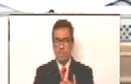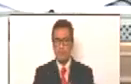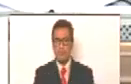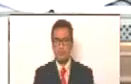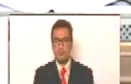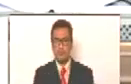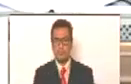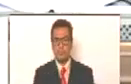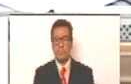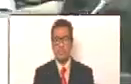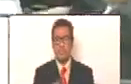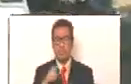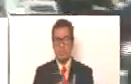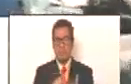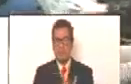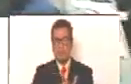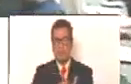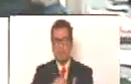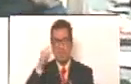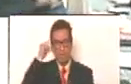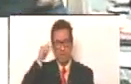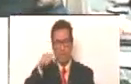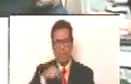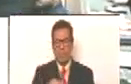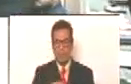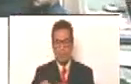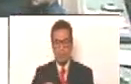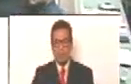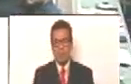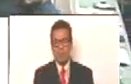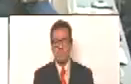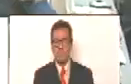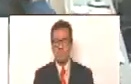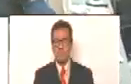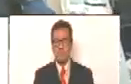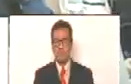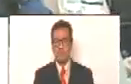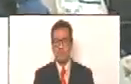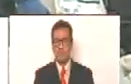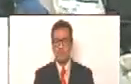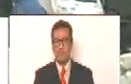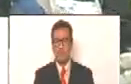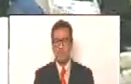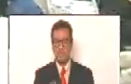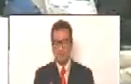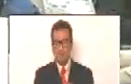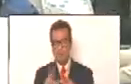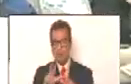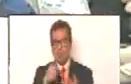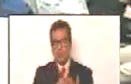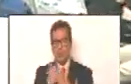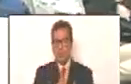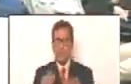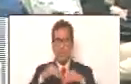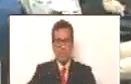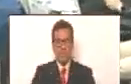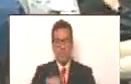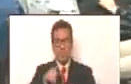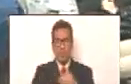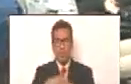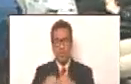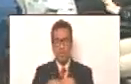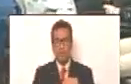Siguiente punto del orden del día, ciudadana secretaria. Punto número 3, proyecto de acuerdo con motivo de conmemorar el